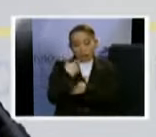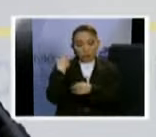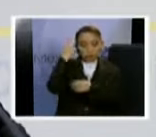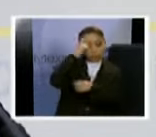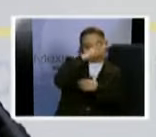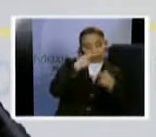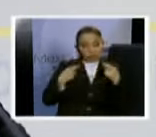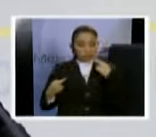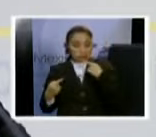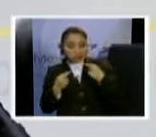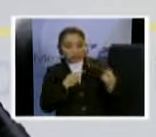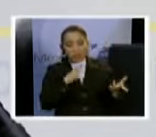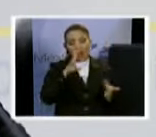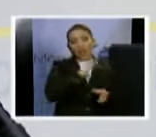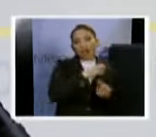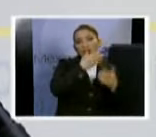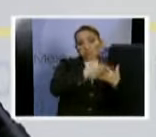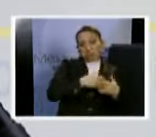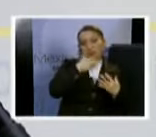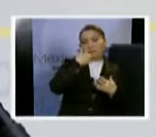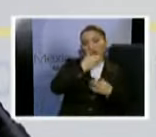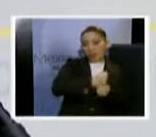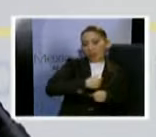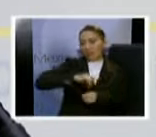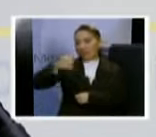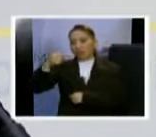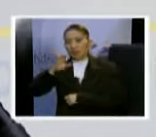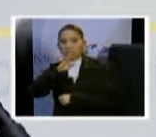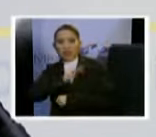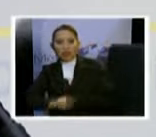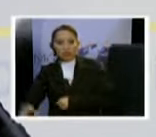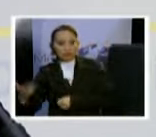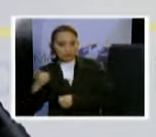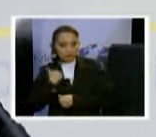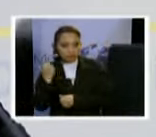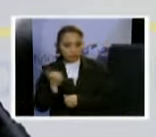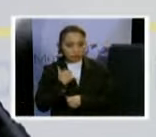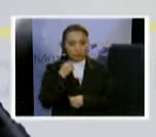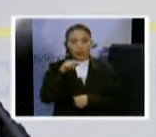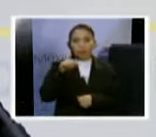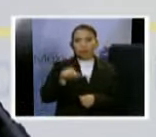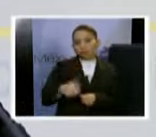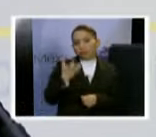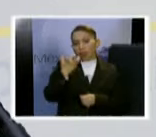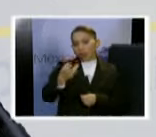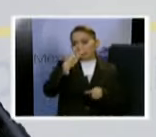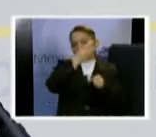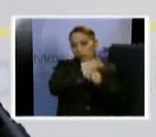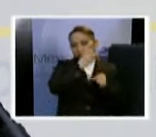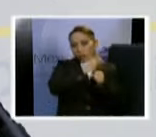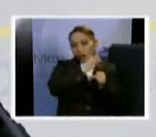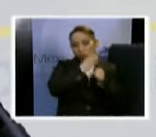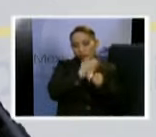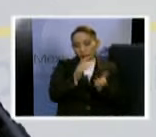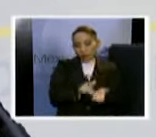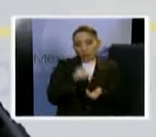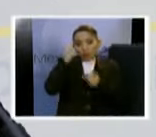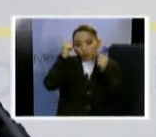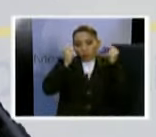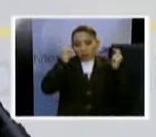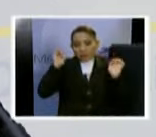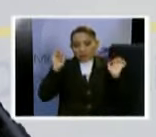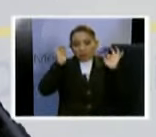controvertido, hay empresas que tienen buenas prácticas, otras no tantas. Es nuestra segunda fuente de